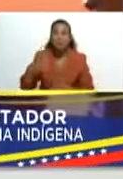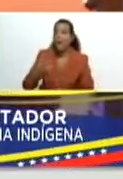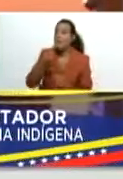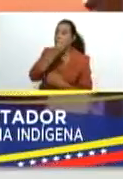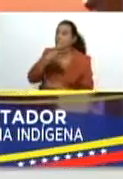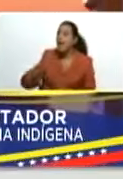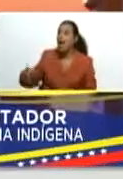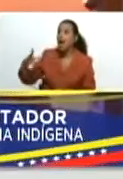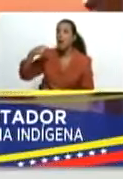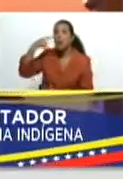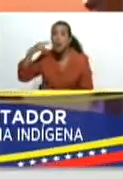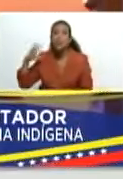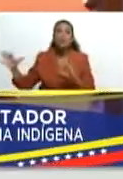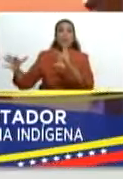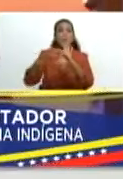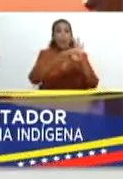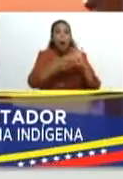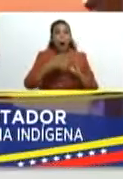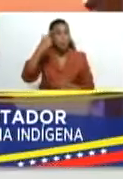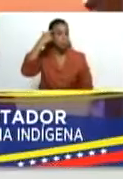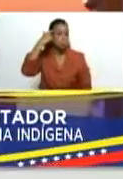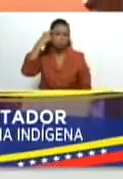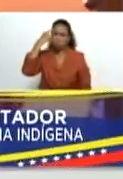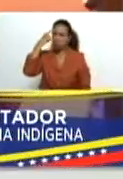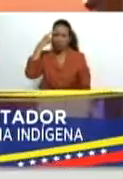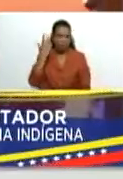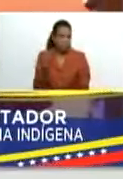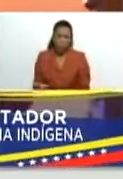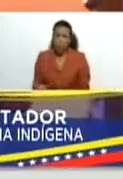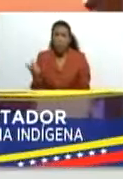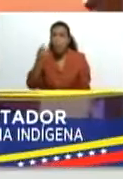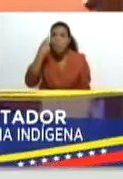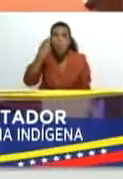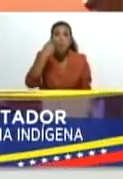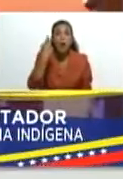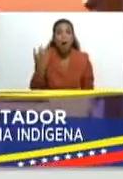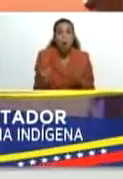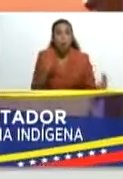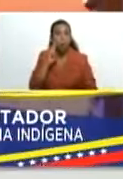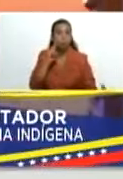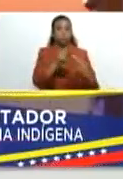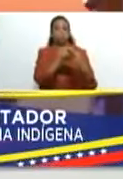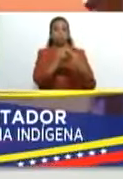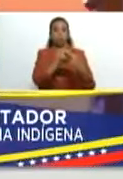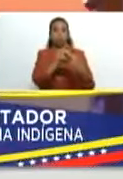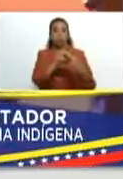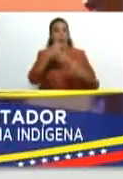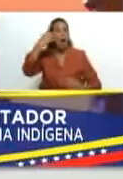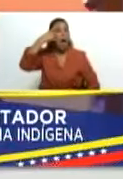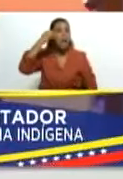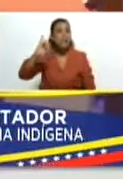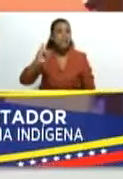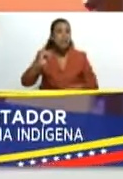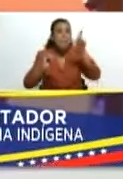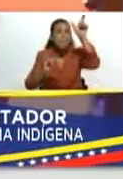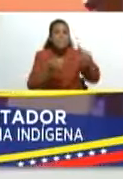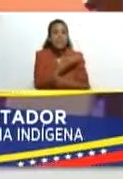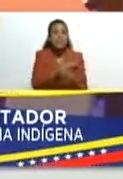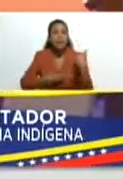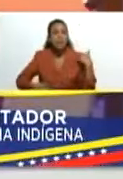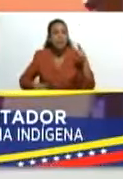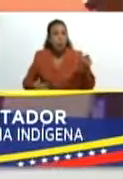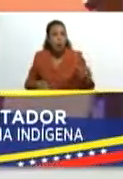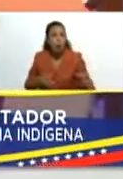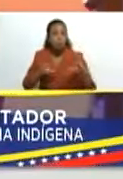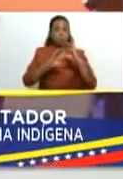ya venía en la búsqueda Bolívar, pero no fue que su búsqueda se encontró con la gran Haití, con el gran Petión.